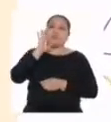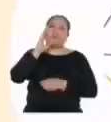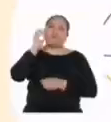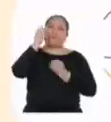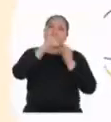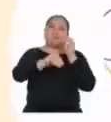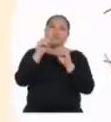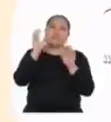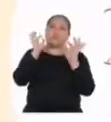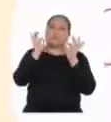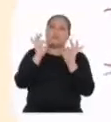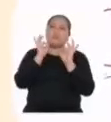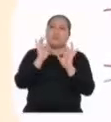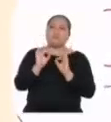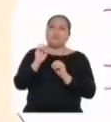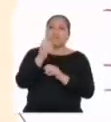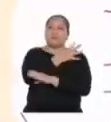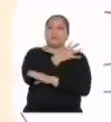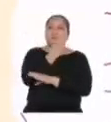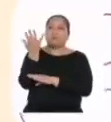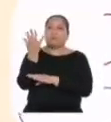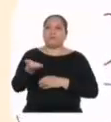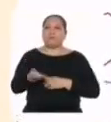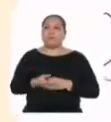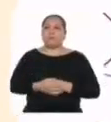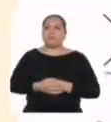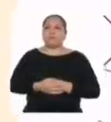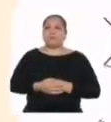la biodiversidad en la Amazonía.